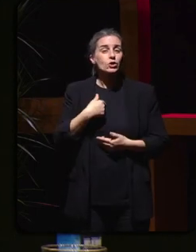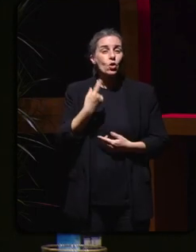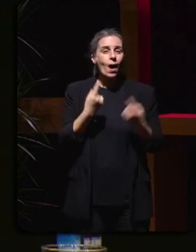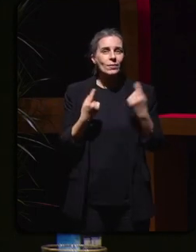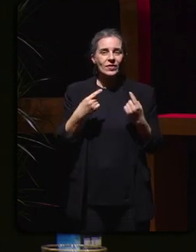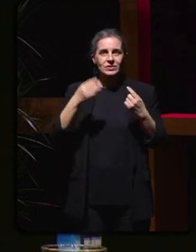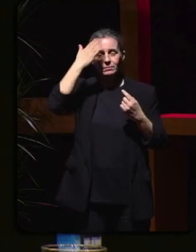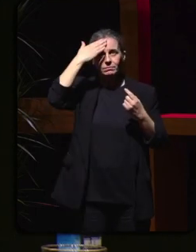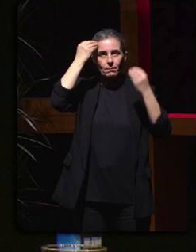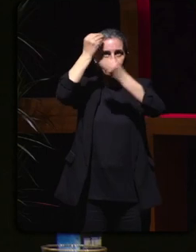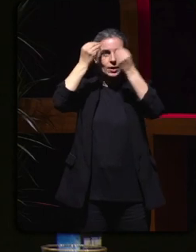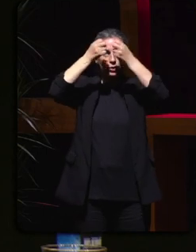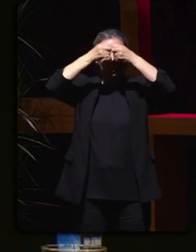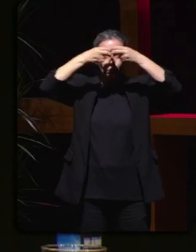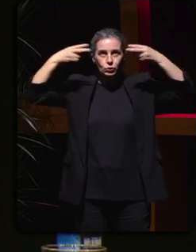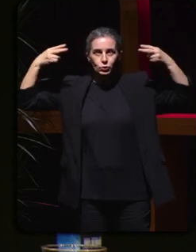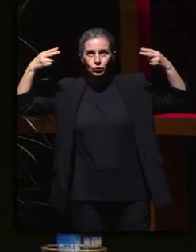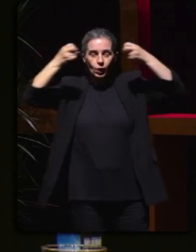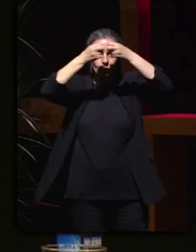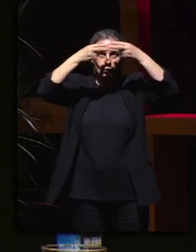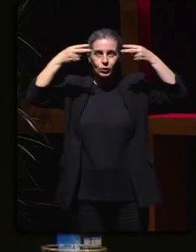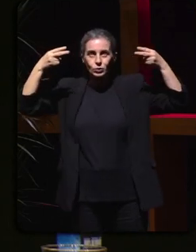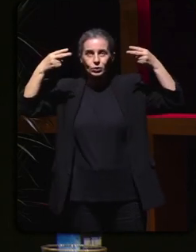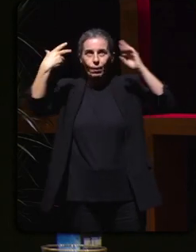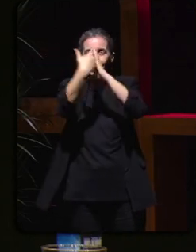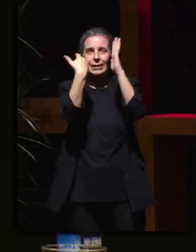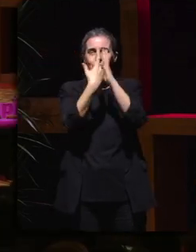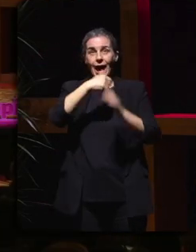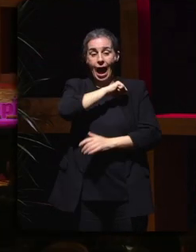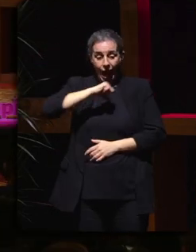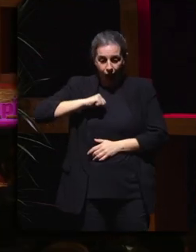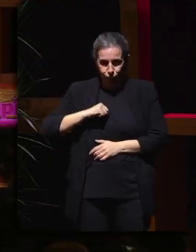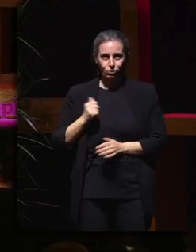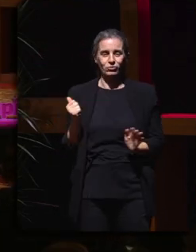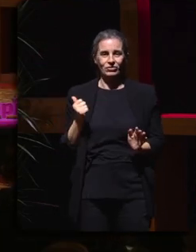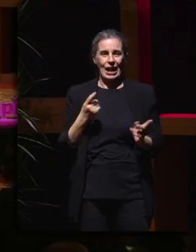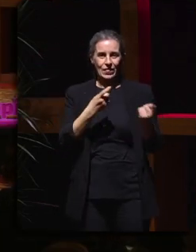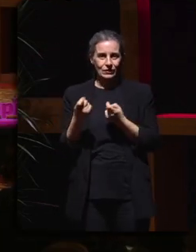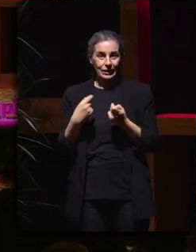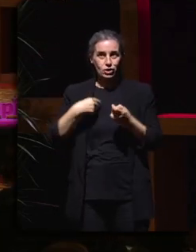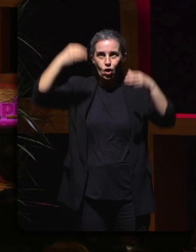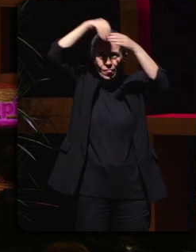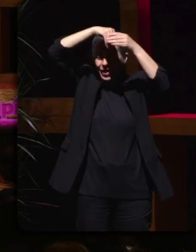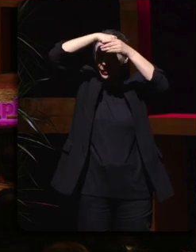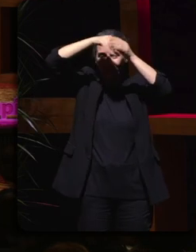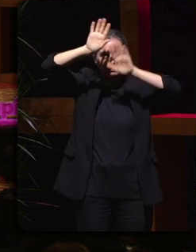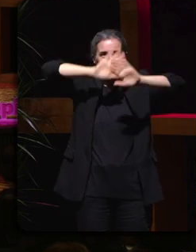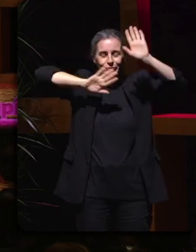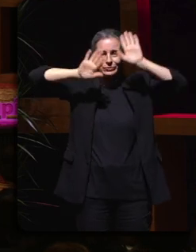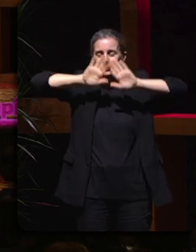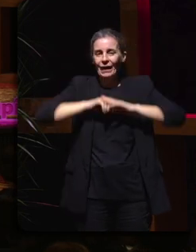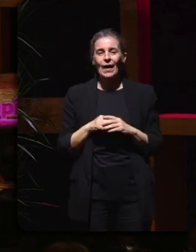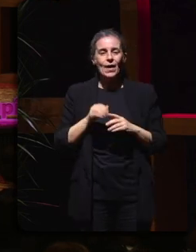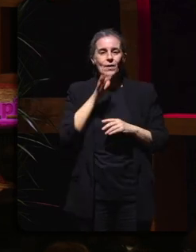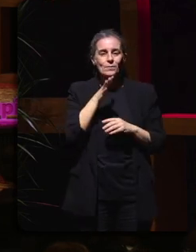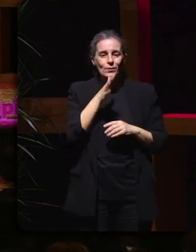subtítulos me hago aclaraciones a mí misma cuando pienso estar en mi cabeza es una cosa terrible Porque no solo